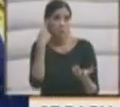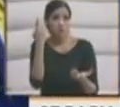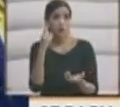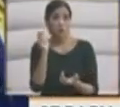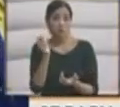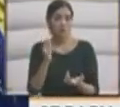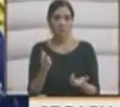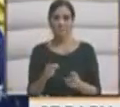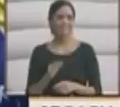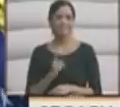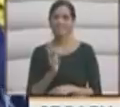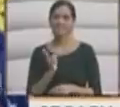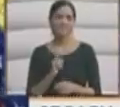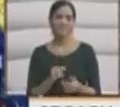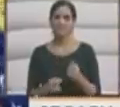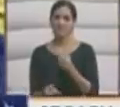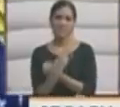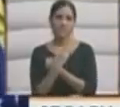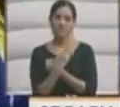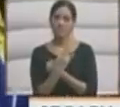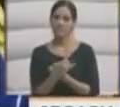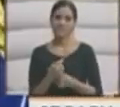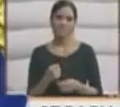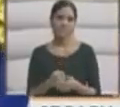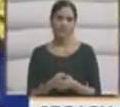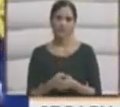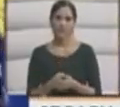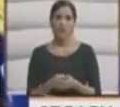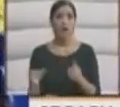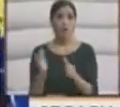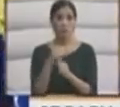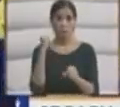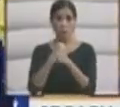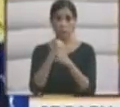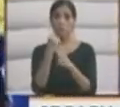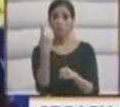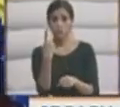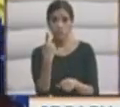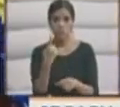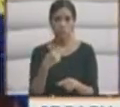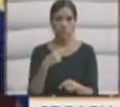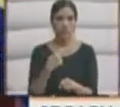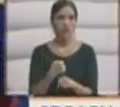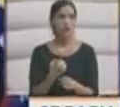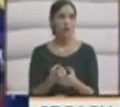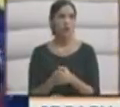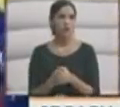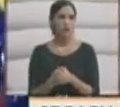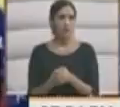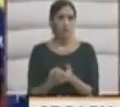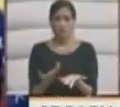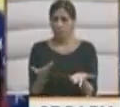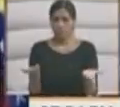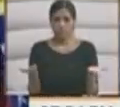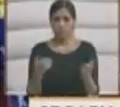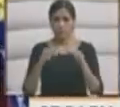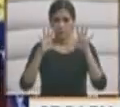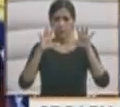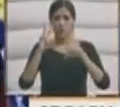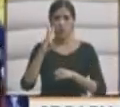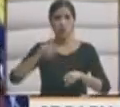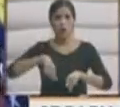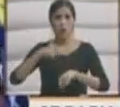un mes y medio, pero no fue así. Conseguimos un trabajo y por lo menos a mi padre lo explotaron 12 horas, 14